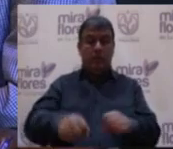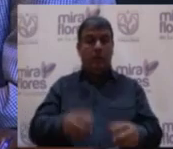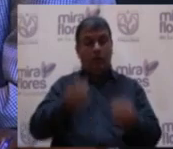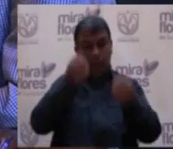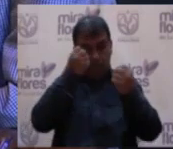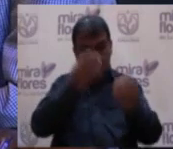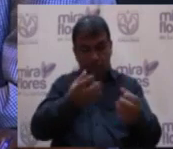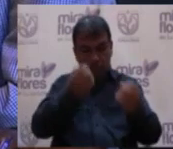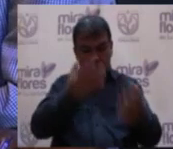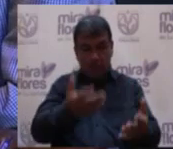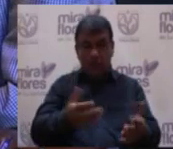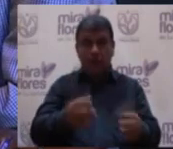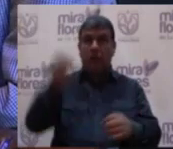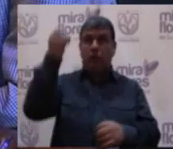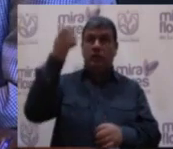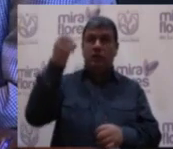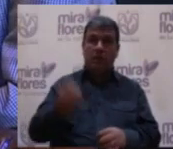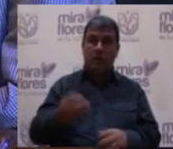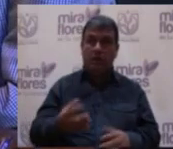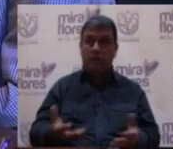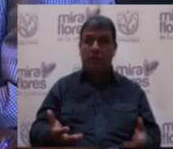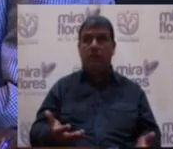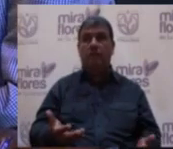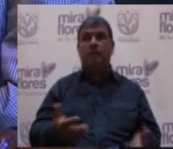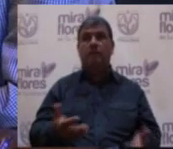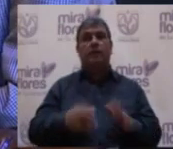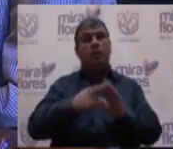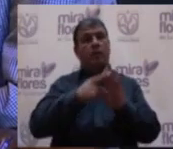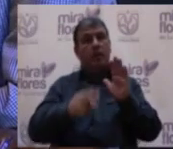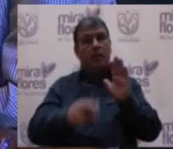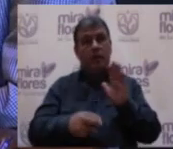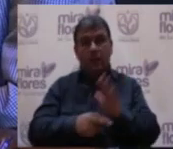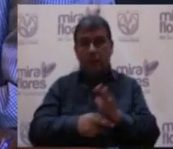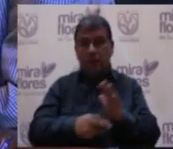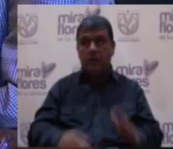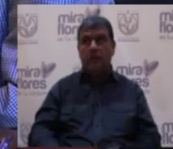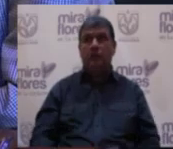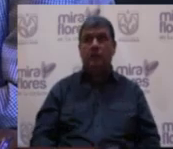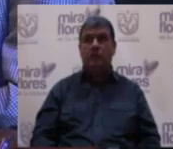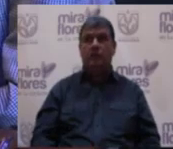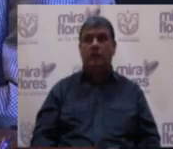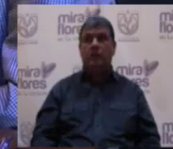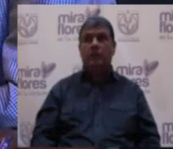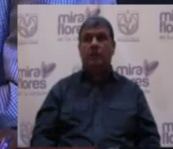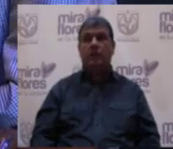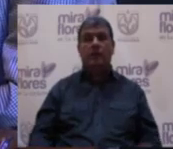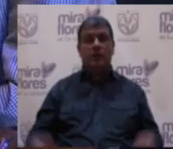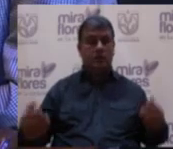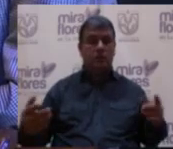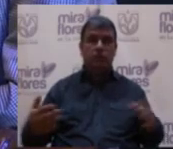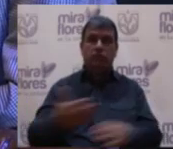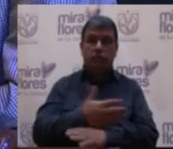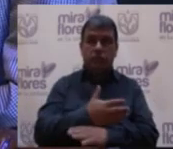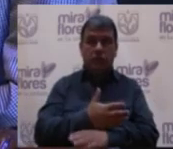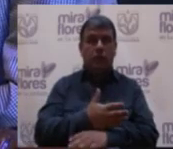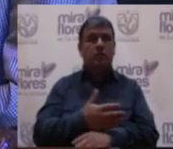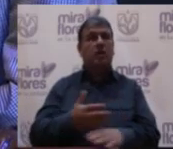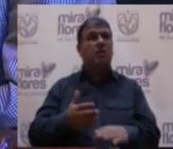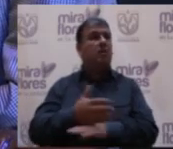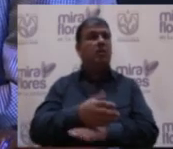cumplen con los semáforos, los reglamentos, se cruzan en